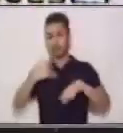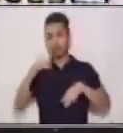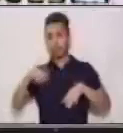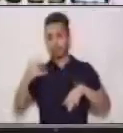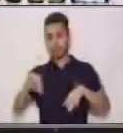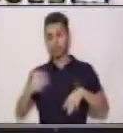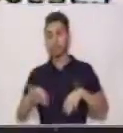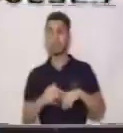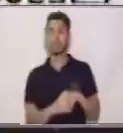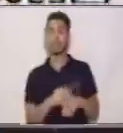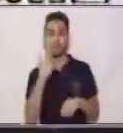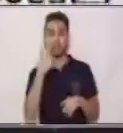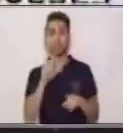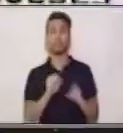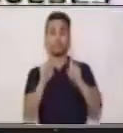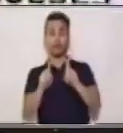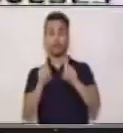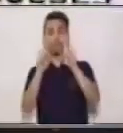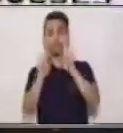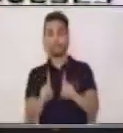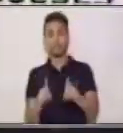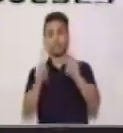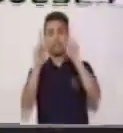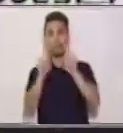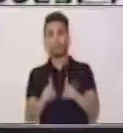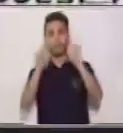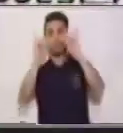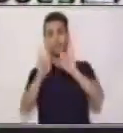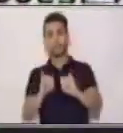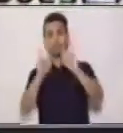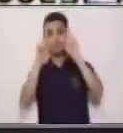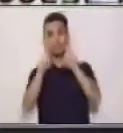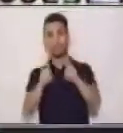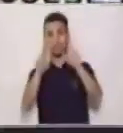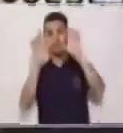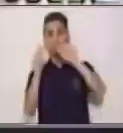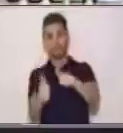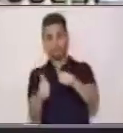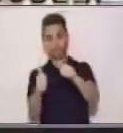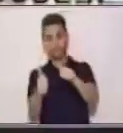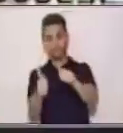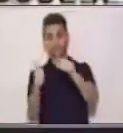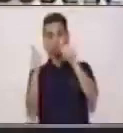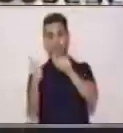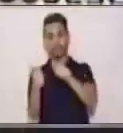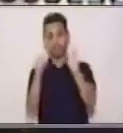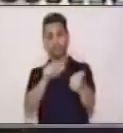tú aprendas y te diviertas. Palo, palo, palo, palo, palito, palo,